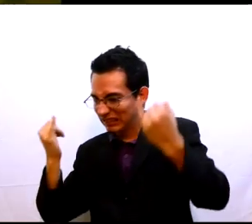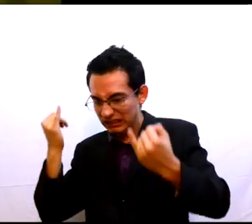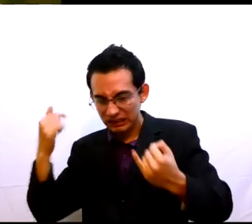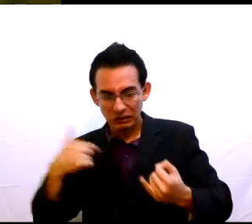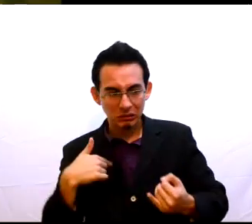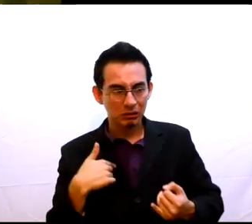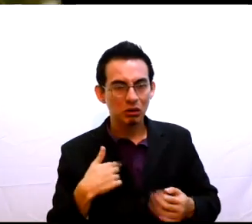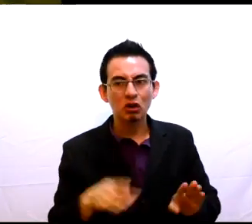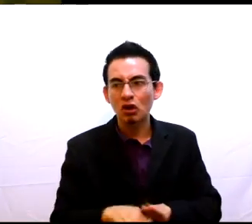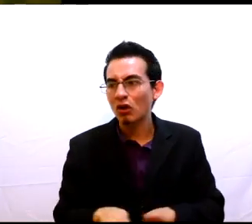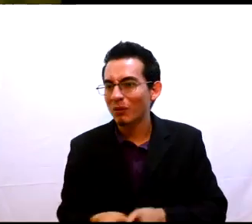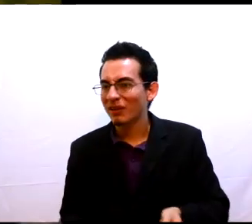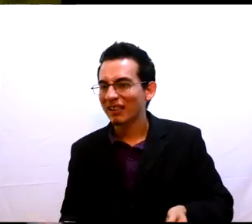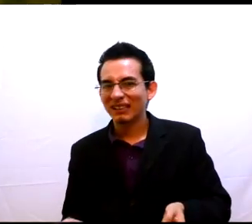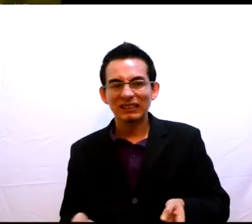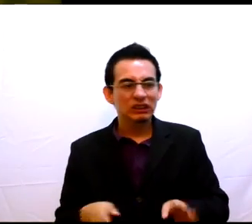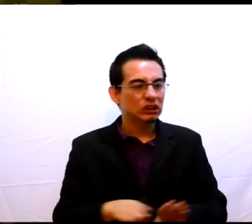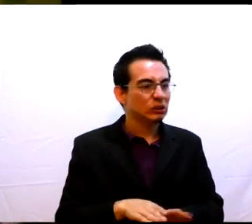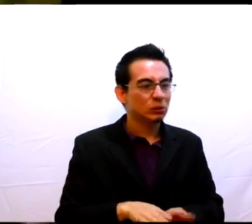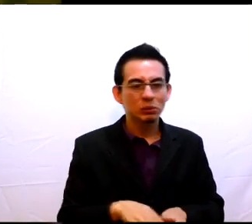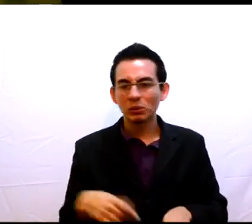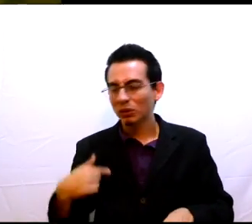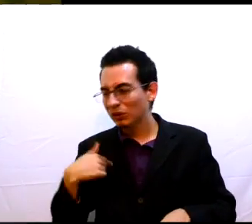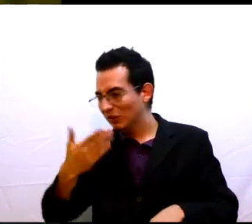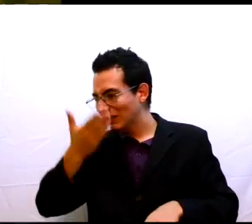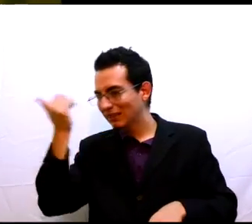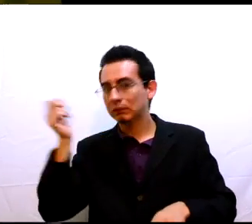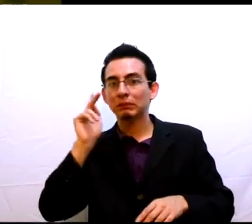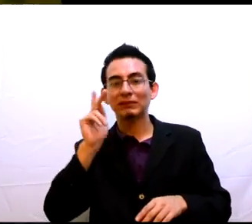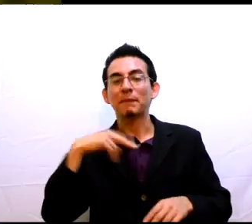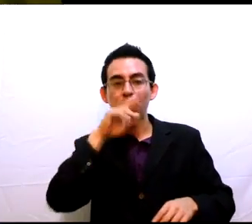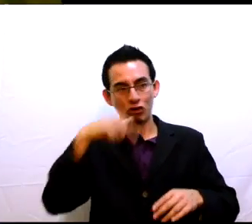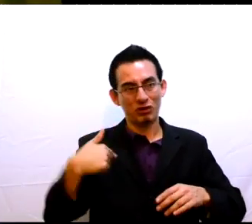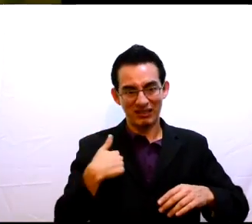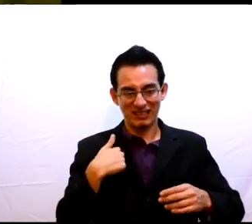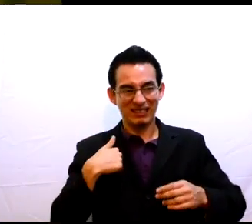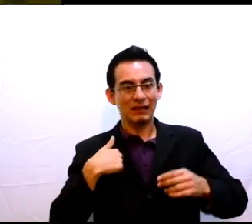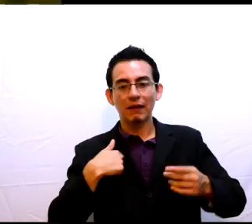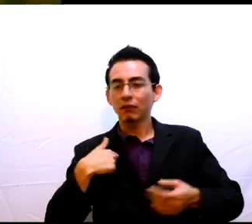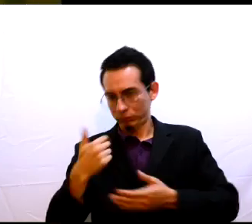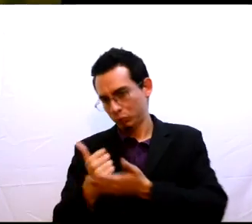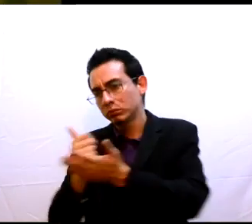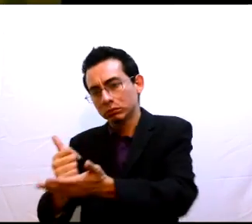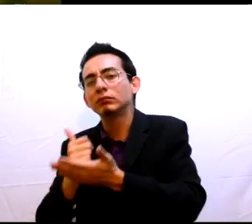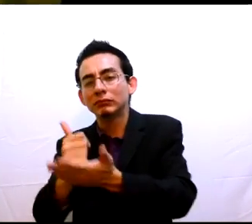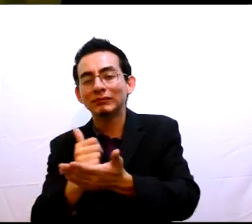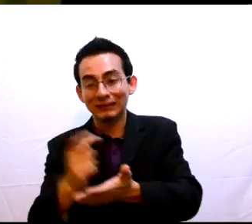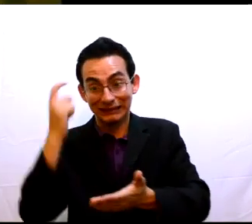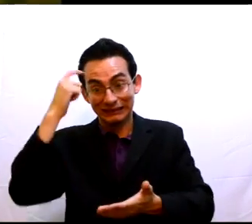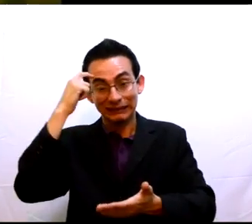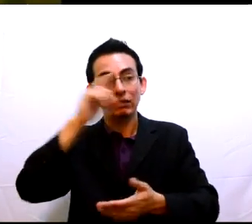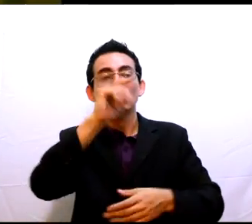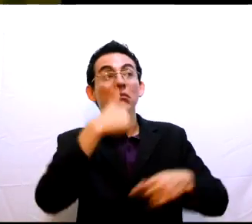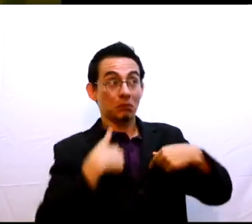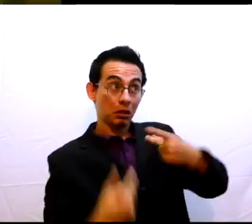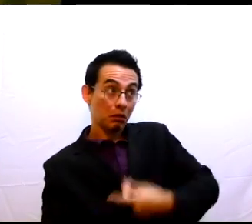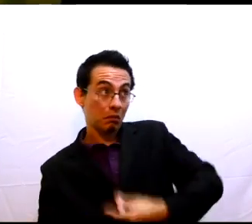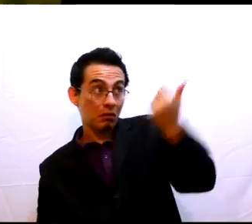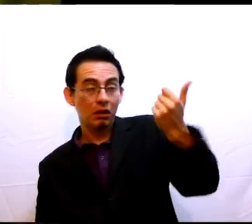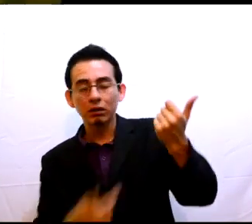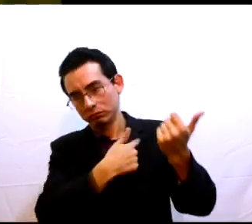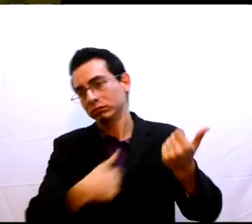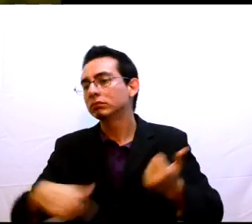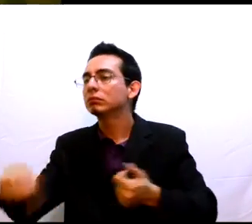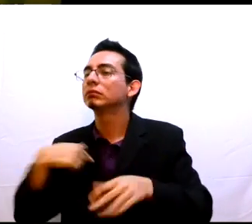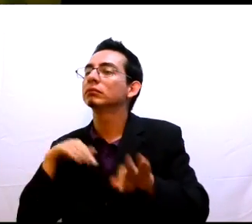así voy a quedar bien con los deudores de mi amo y pues yo les estoy haciendo un favor si yo pues